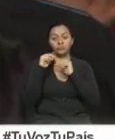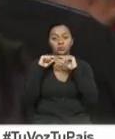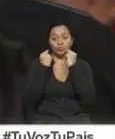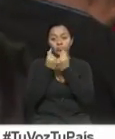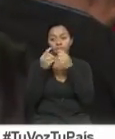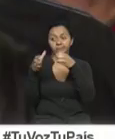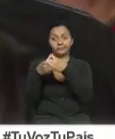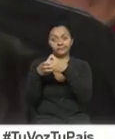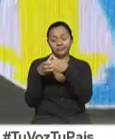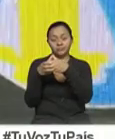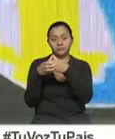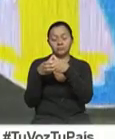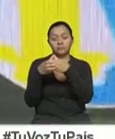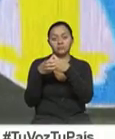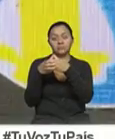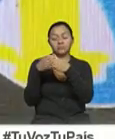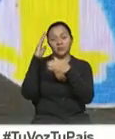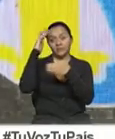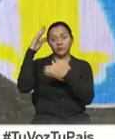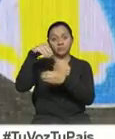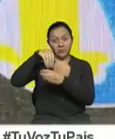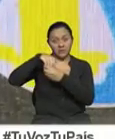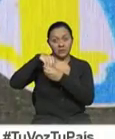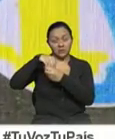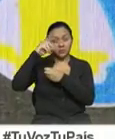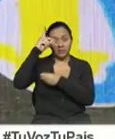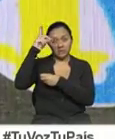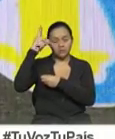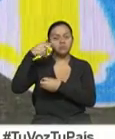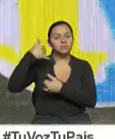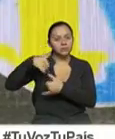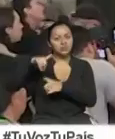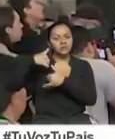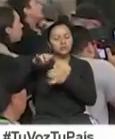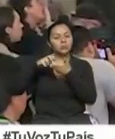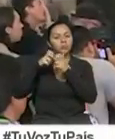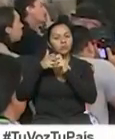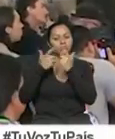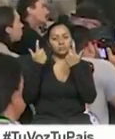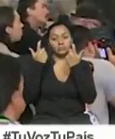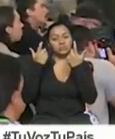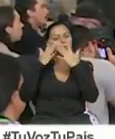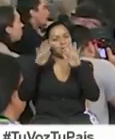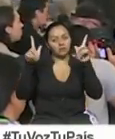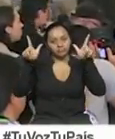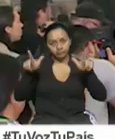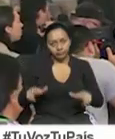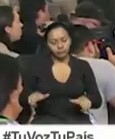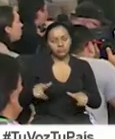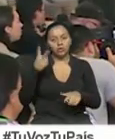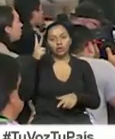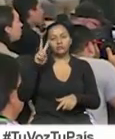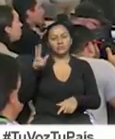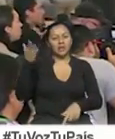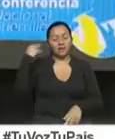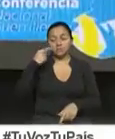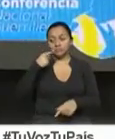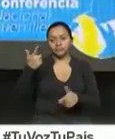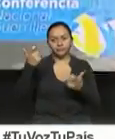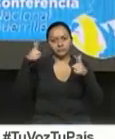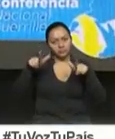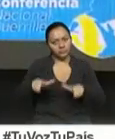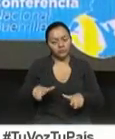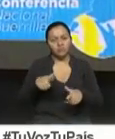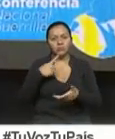derecha, parte del conflicto armado interno, siguen operando pese a su desmovilización formal en la década del 2000. La